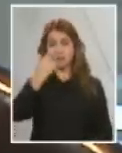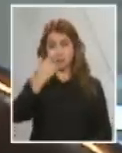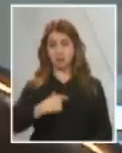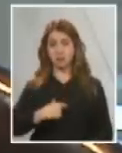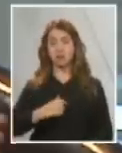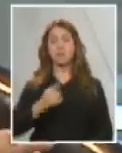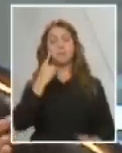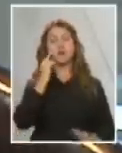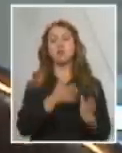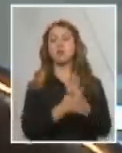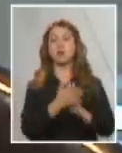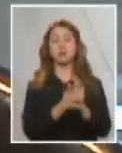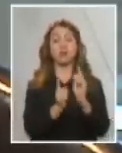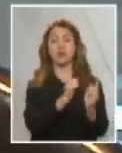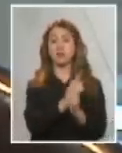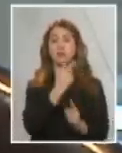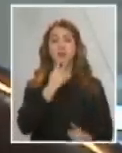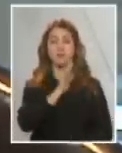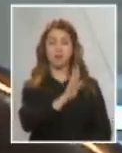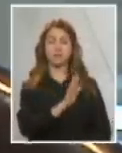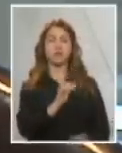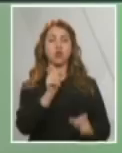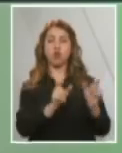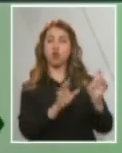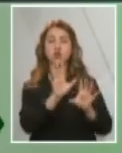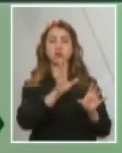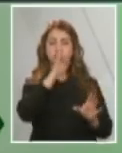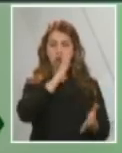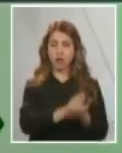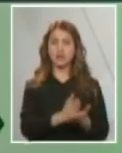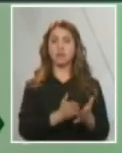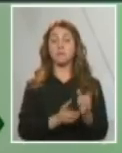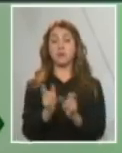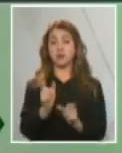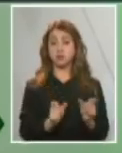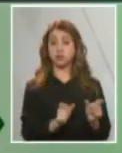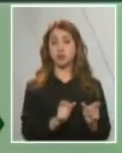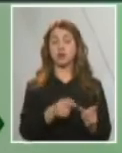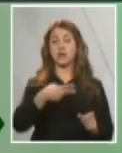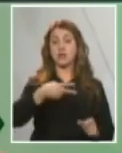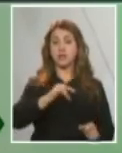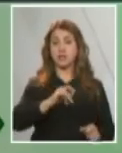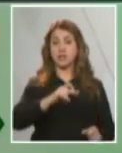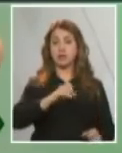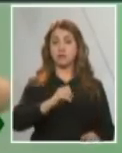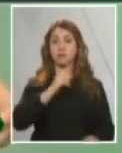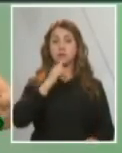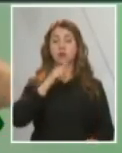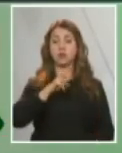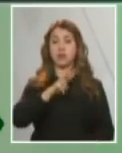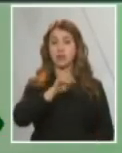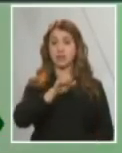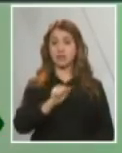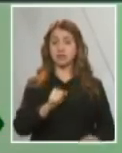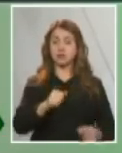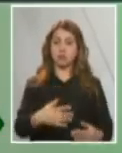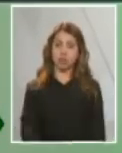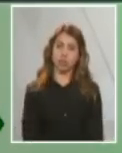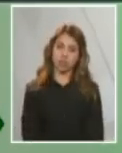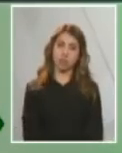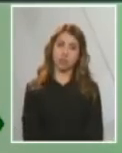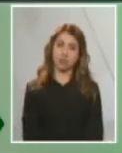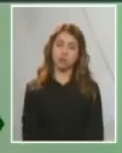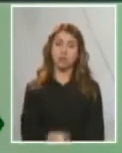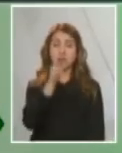uno le da gusto, te cambia la vida. Claro, mira, hay cosas muy concretas, por ejemplo, sí, las personas con hipotenía, es decir, que tienen los músculos como sin fuerza, por decirlo